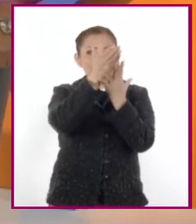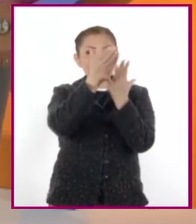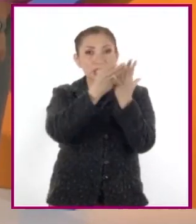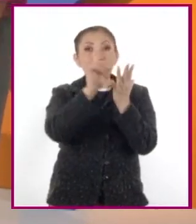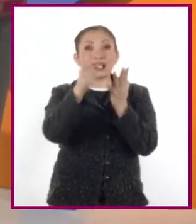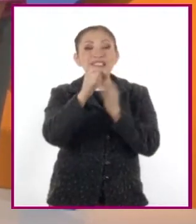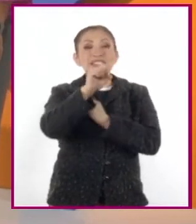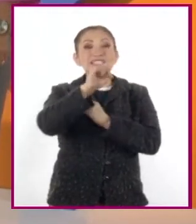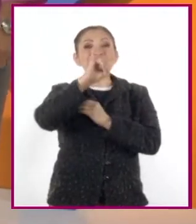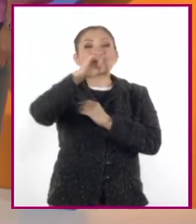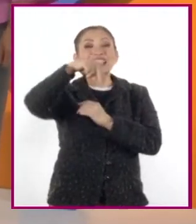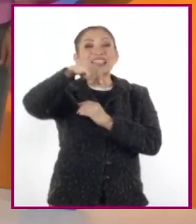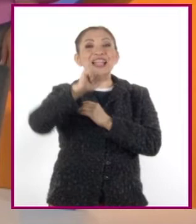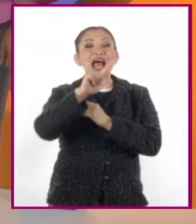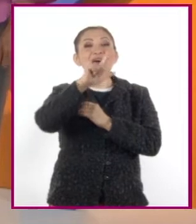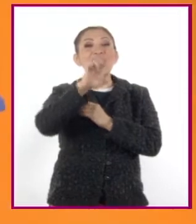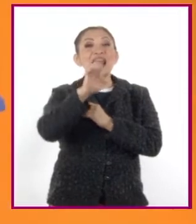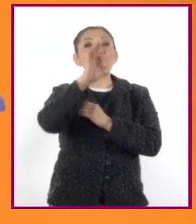es una sinalefa.